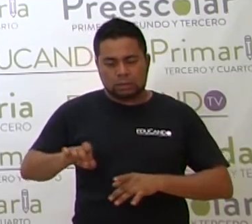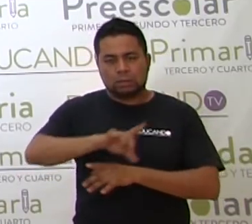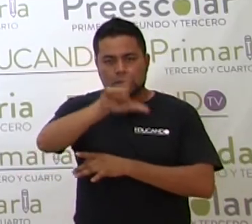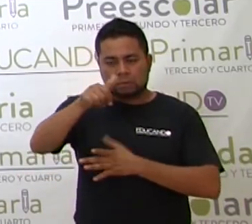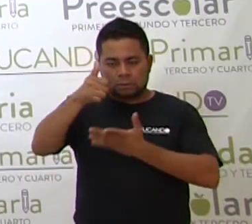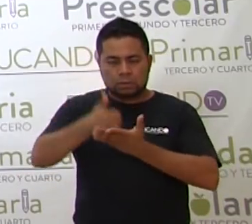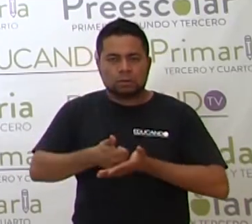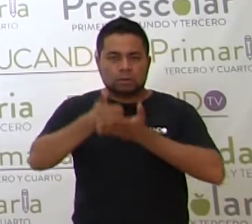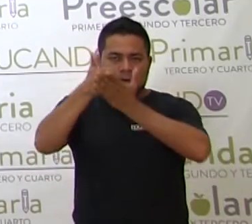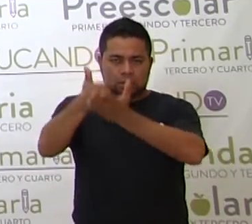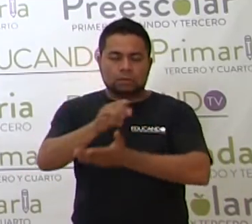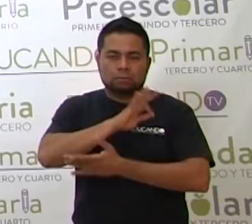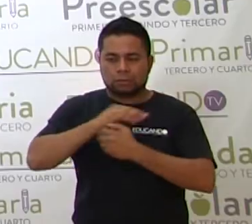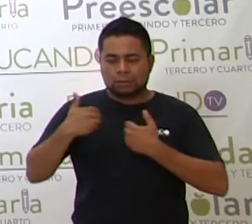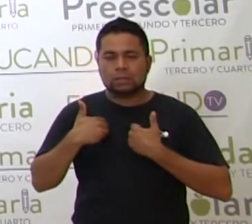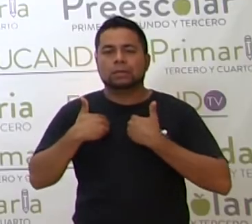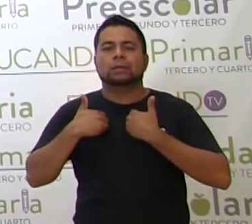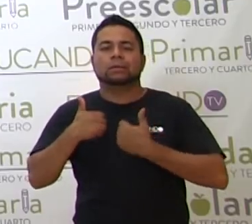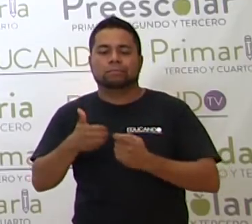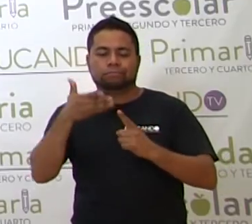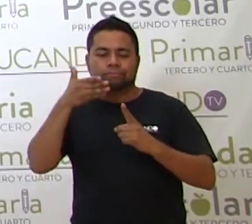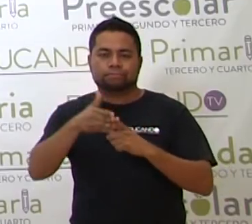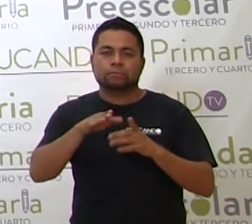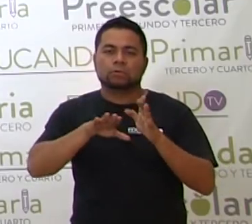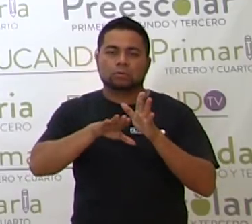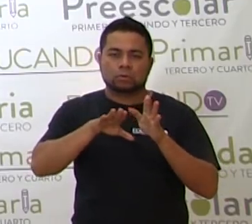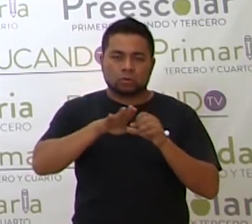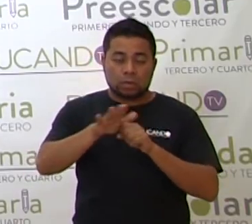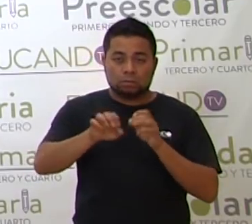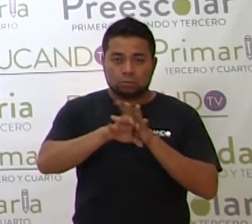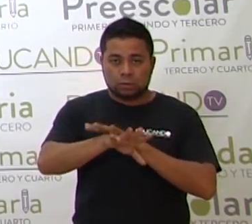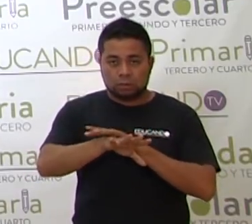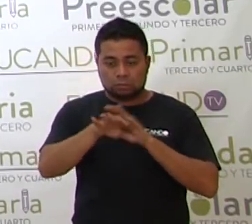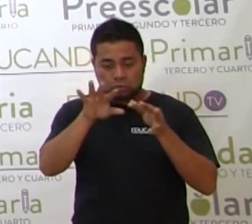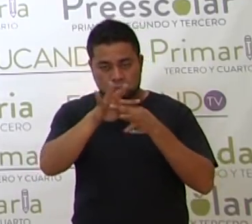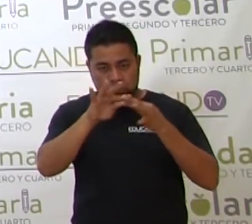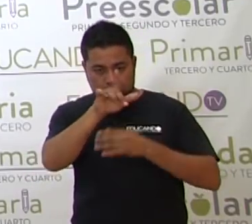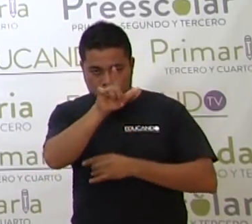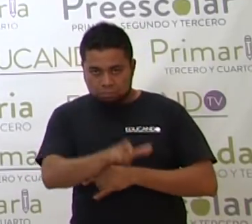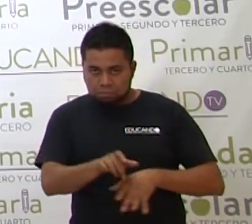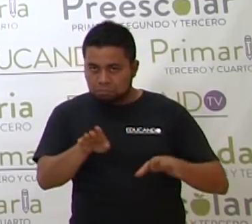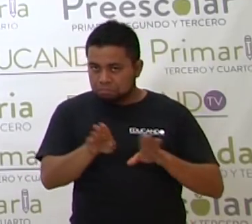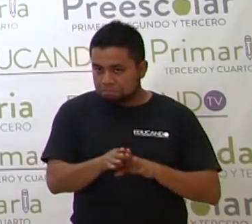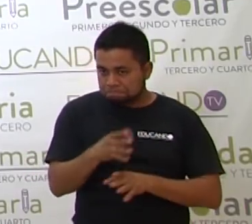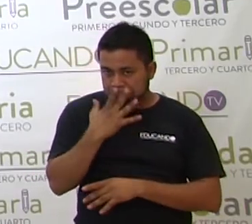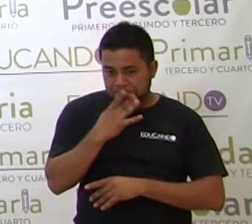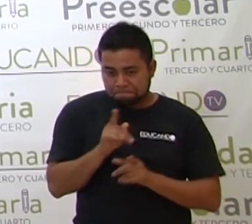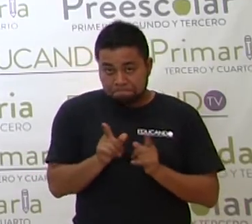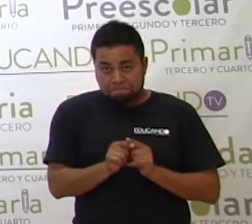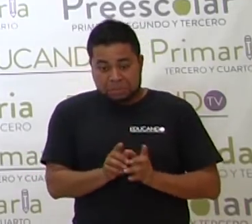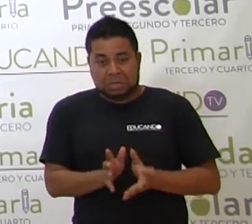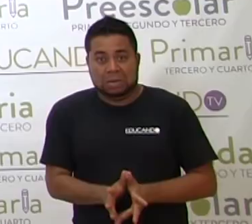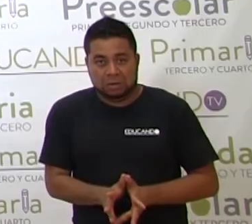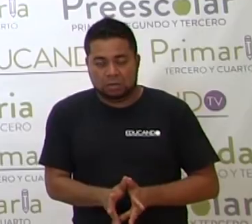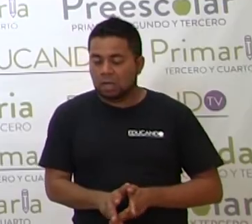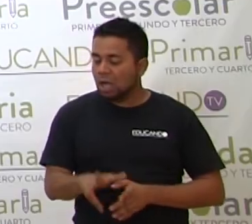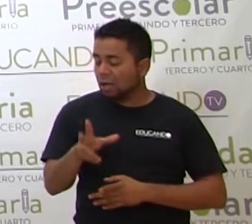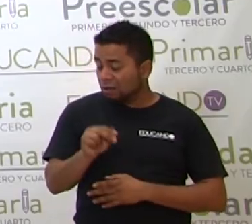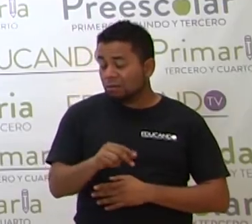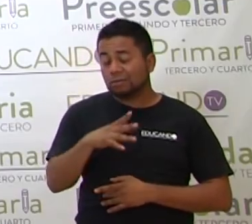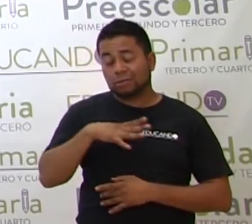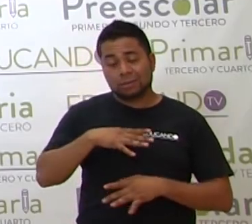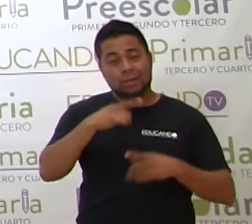permitir comprender y entender de que una descripción no es simplemente una descripción, sino que